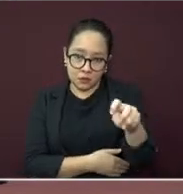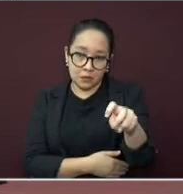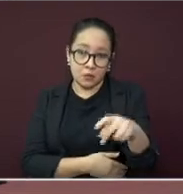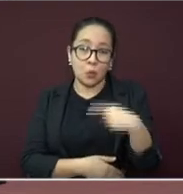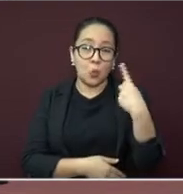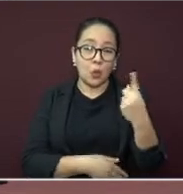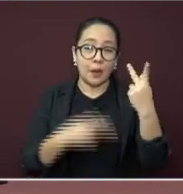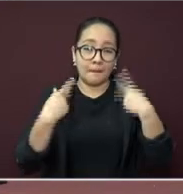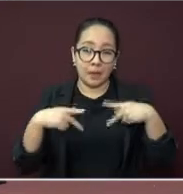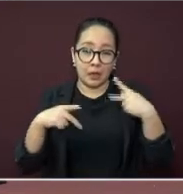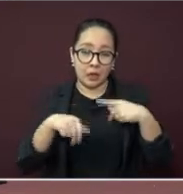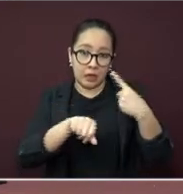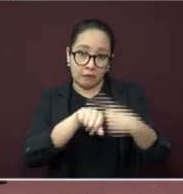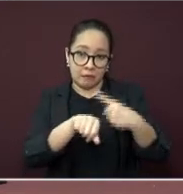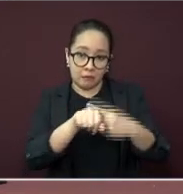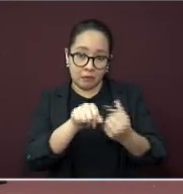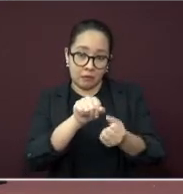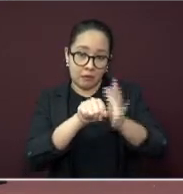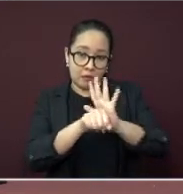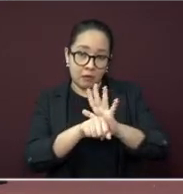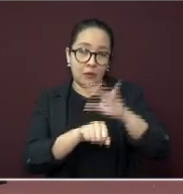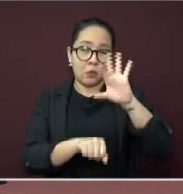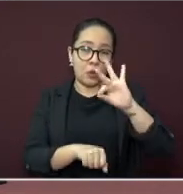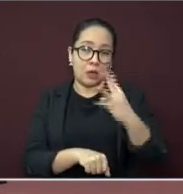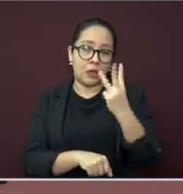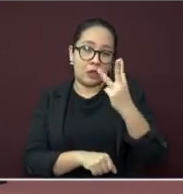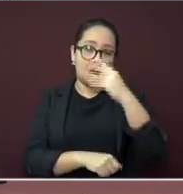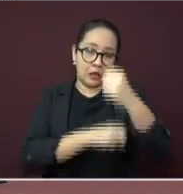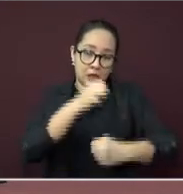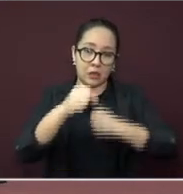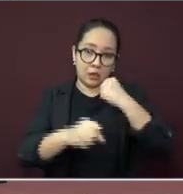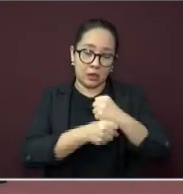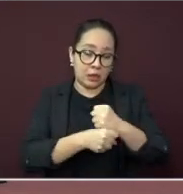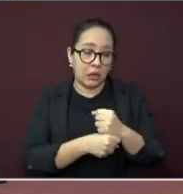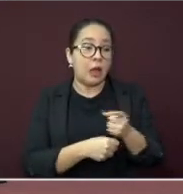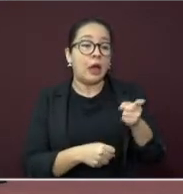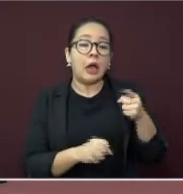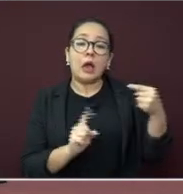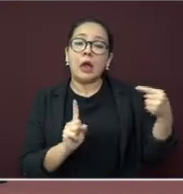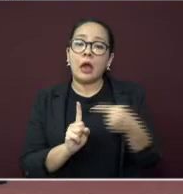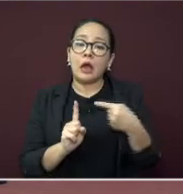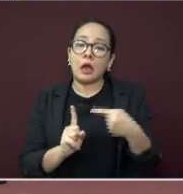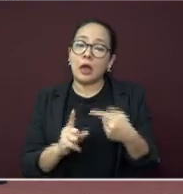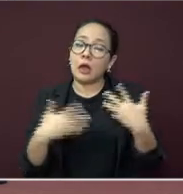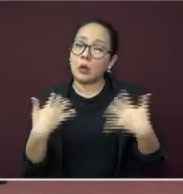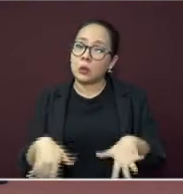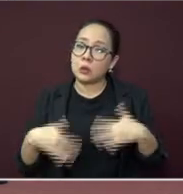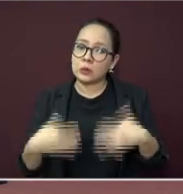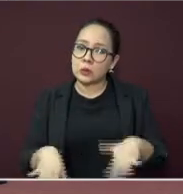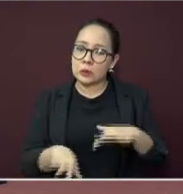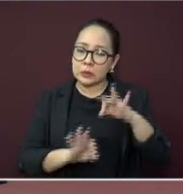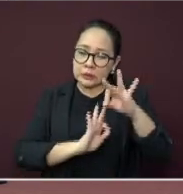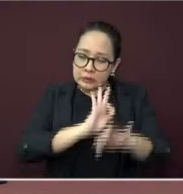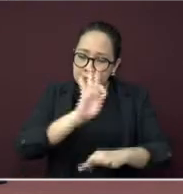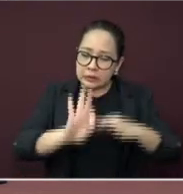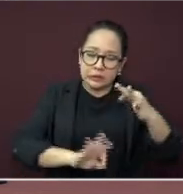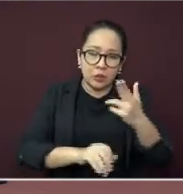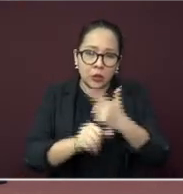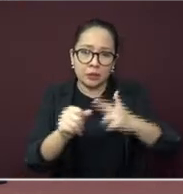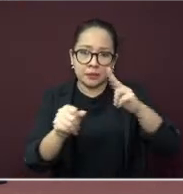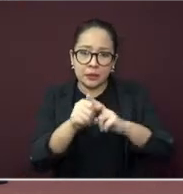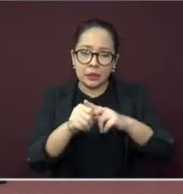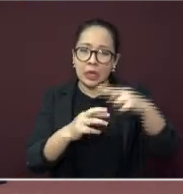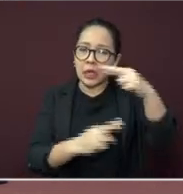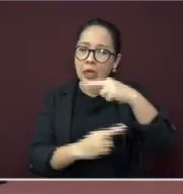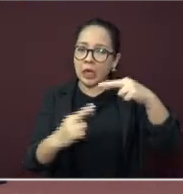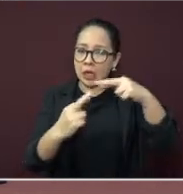paciente masculino de 43 años de edad que estuvo bajo un estricto tratamiento en el hospital regional